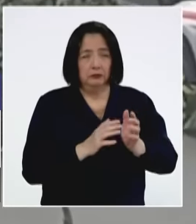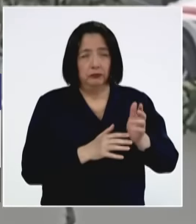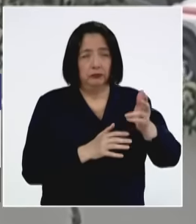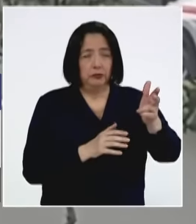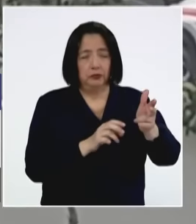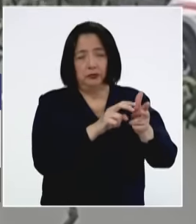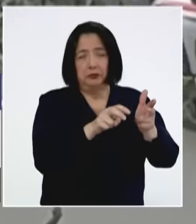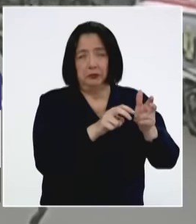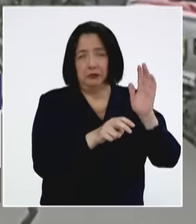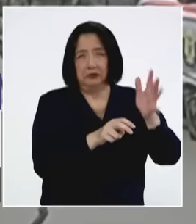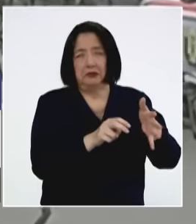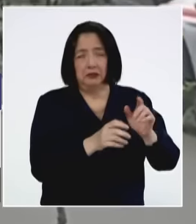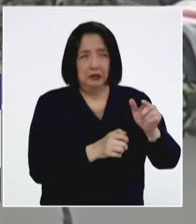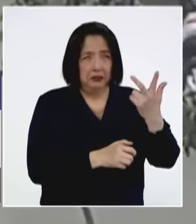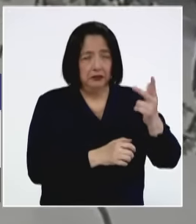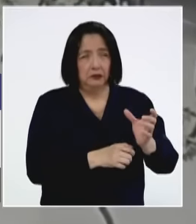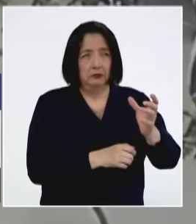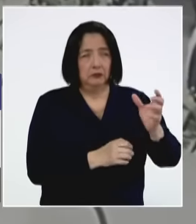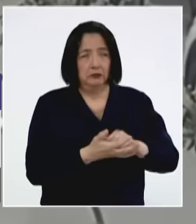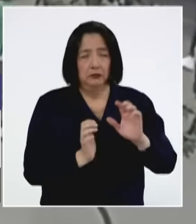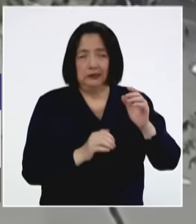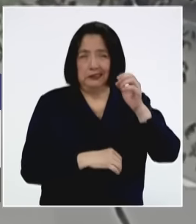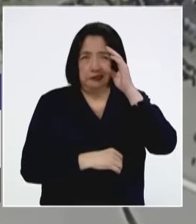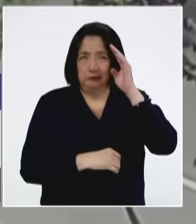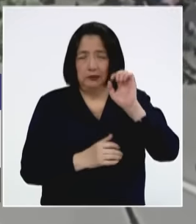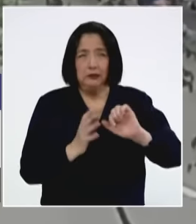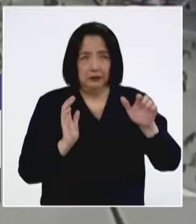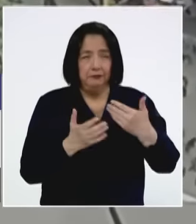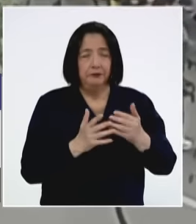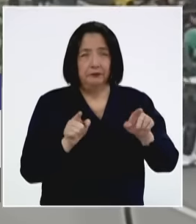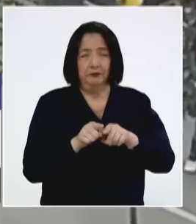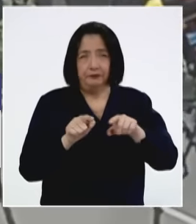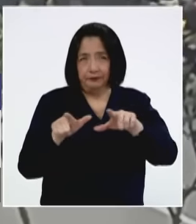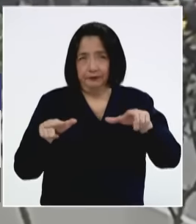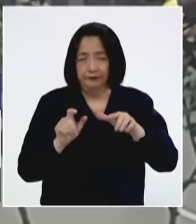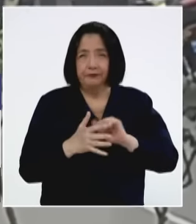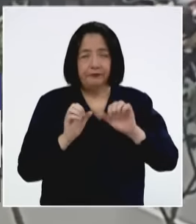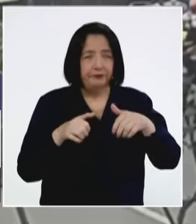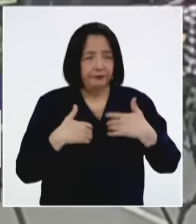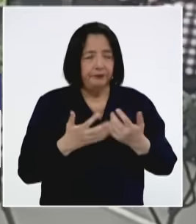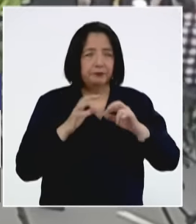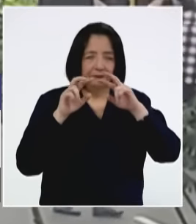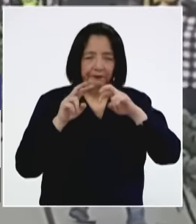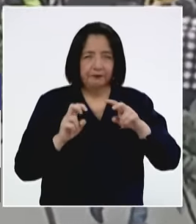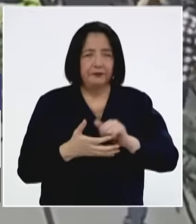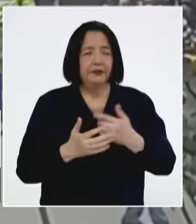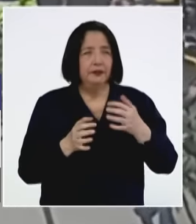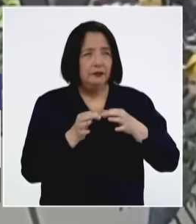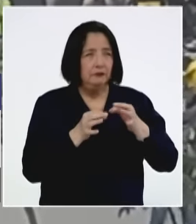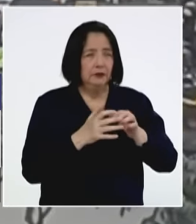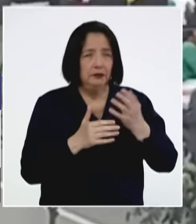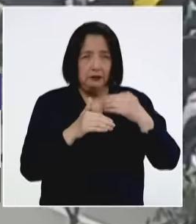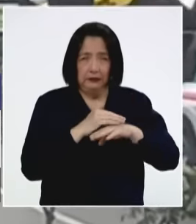y a solamente 3 cuadras de aquí. Los efectivos policiales llegaron también al lugar para poder iniciar con las diligencias. Cabe recalcar